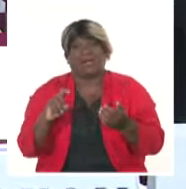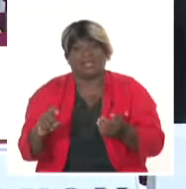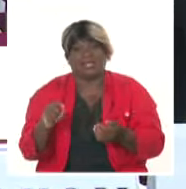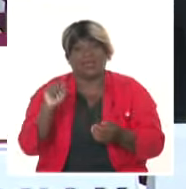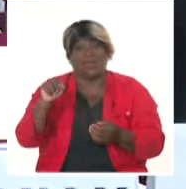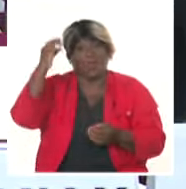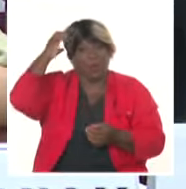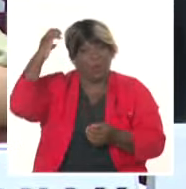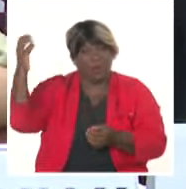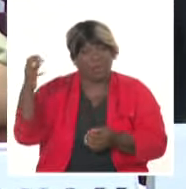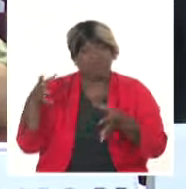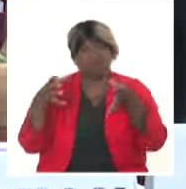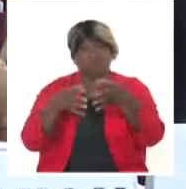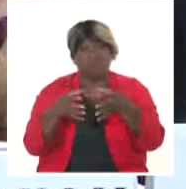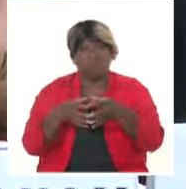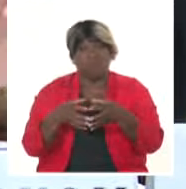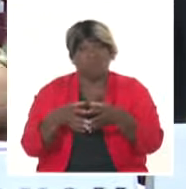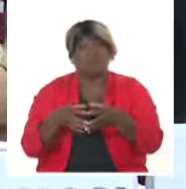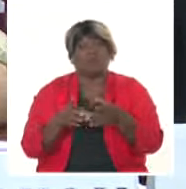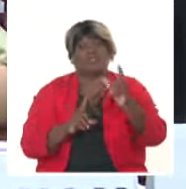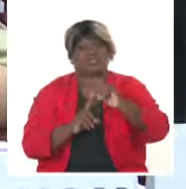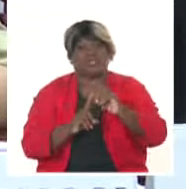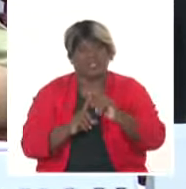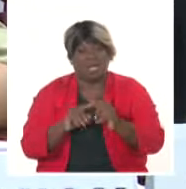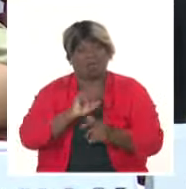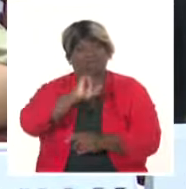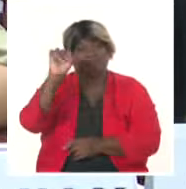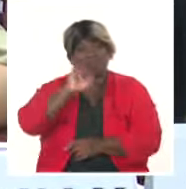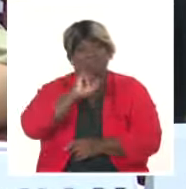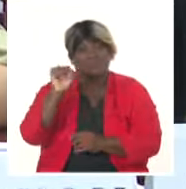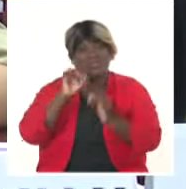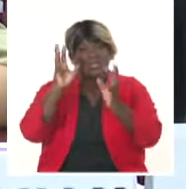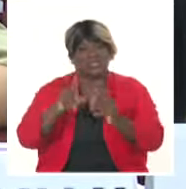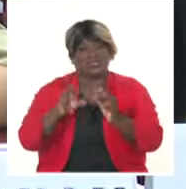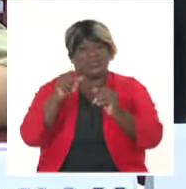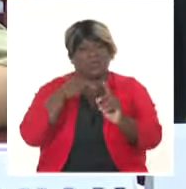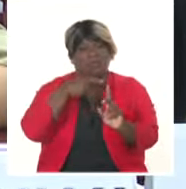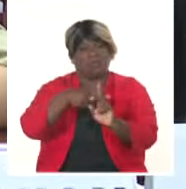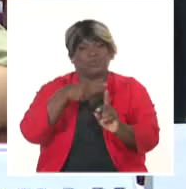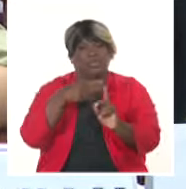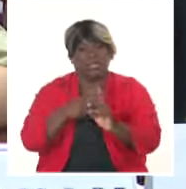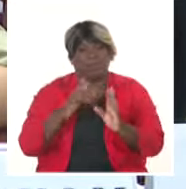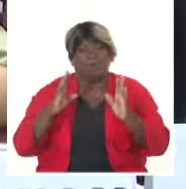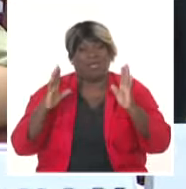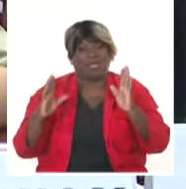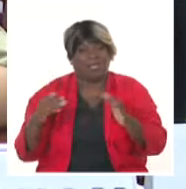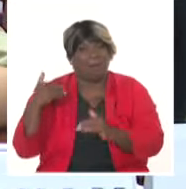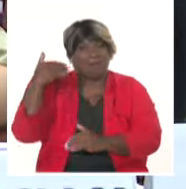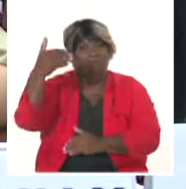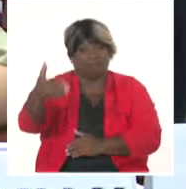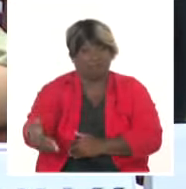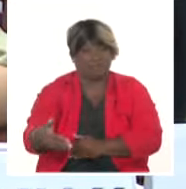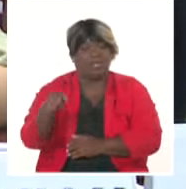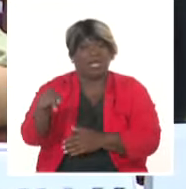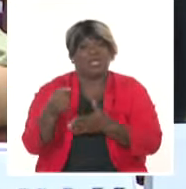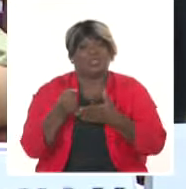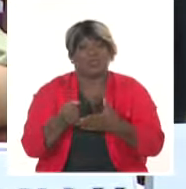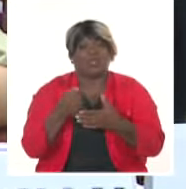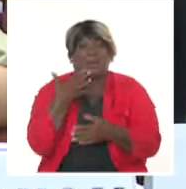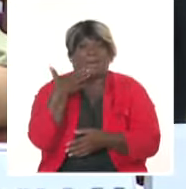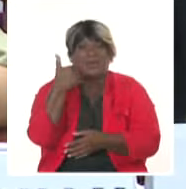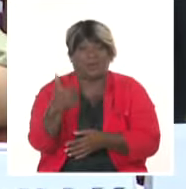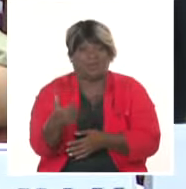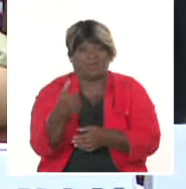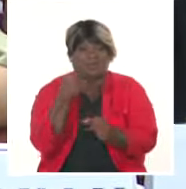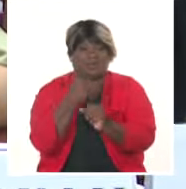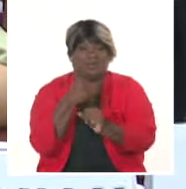movimiento obrero continuará logrando resultados positivos en el próximo tiempo que contribuyen al mejoramiento de la vida de los trabajadores